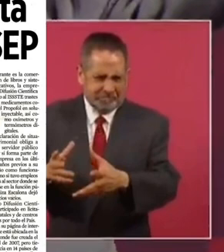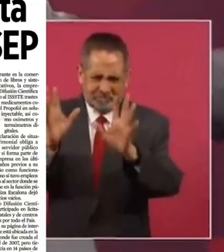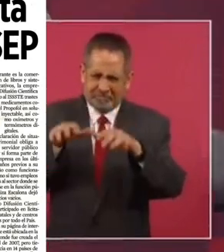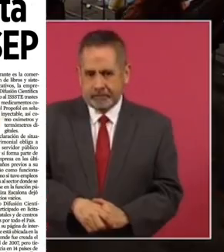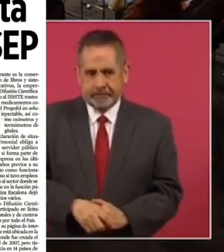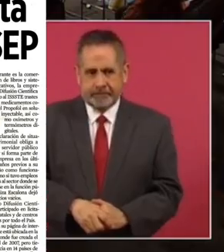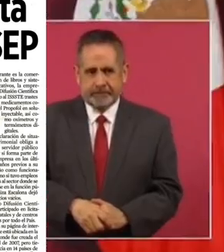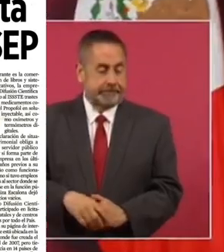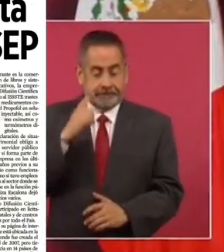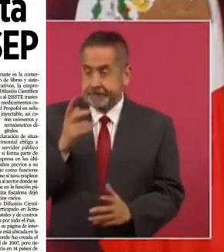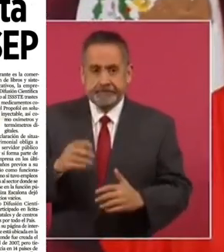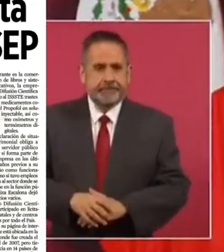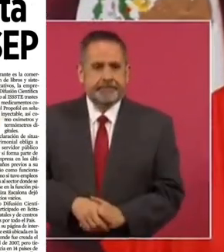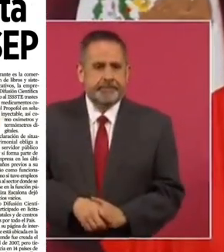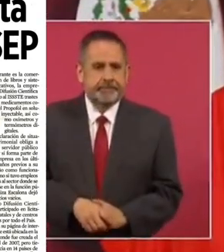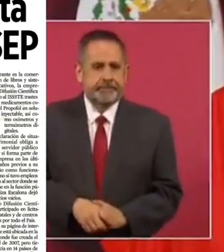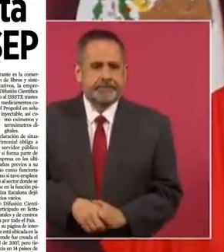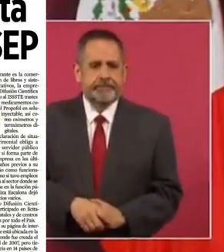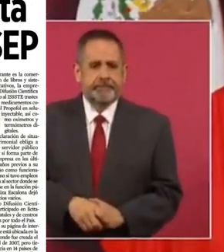hay todo un equipo. Estamos